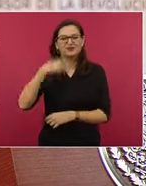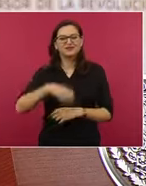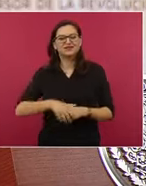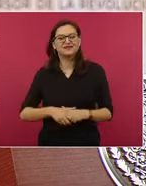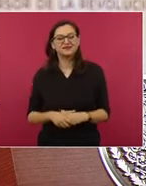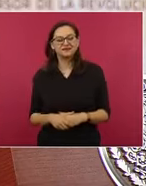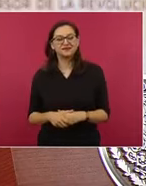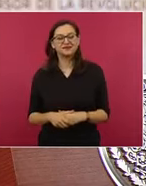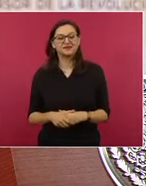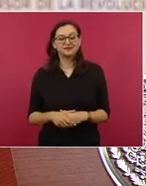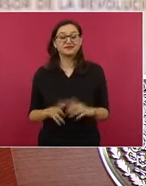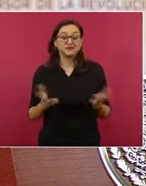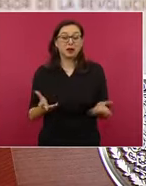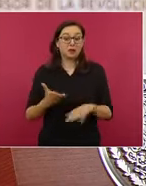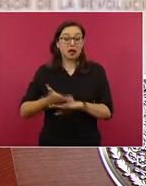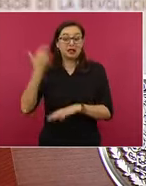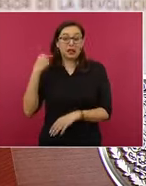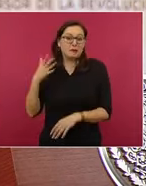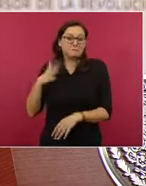A partir de entonces,